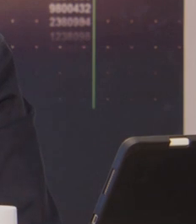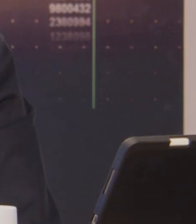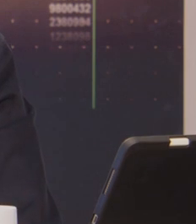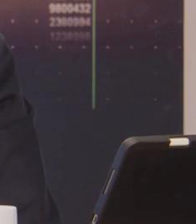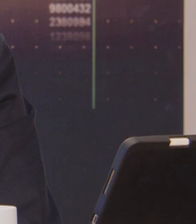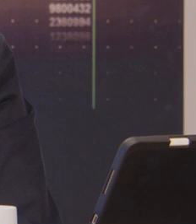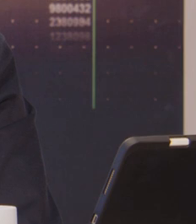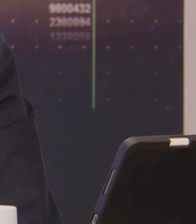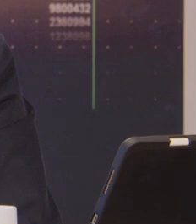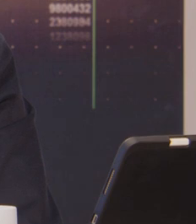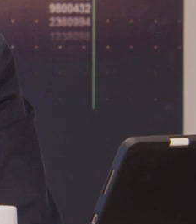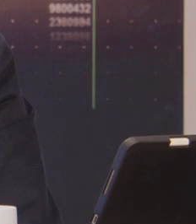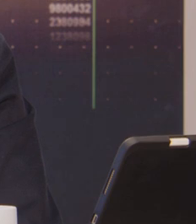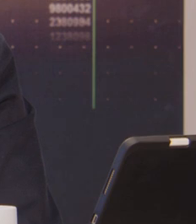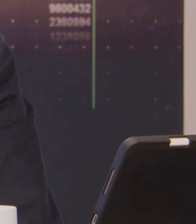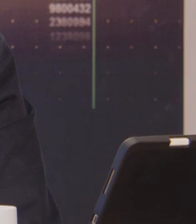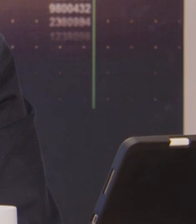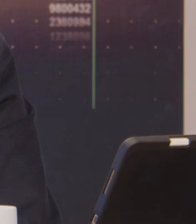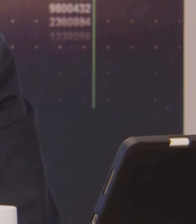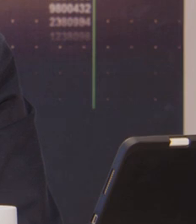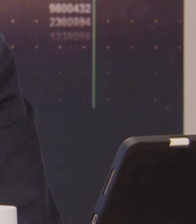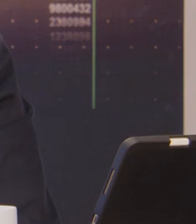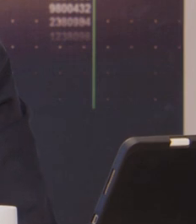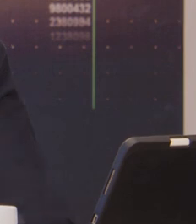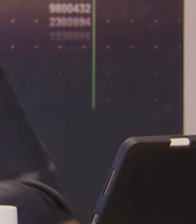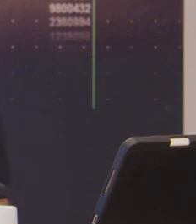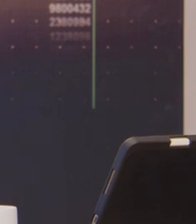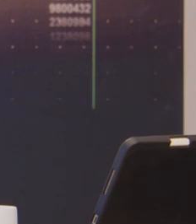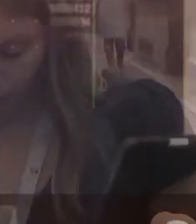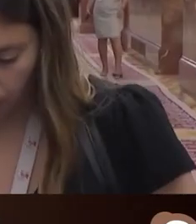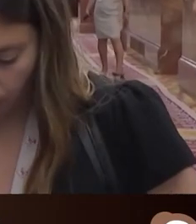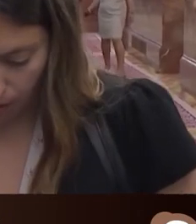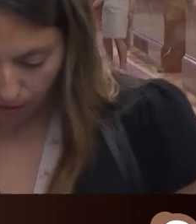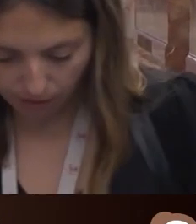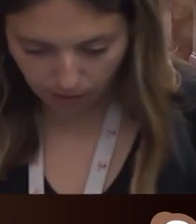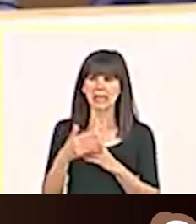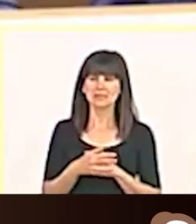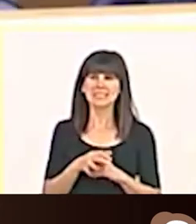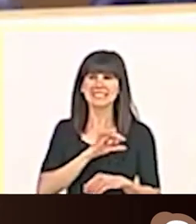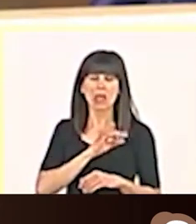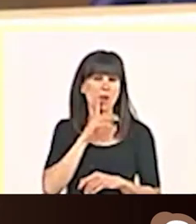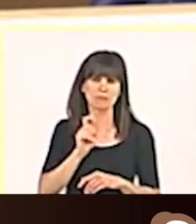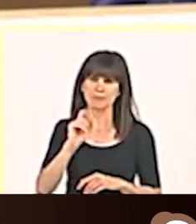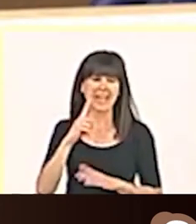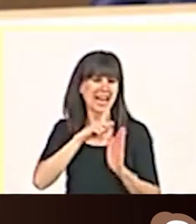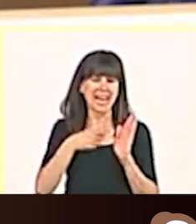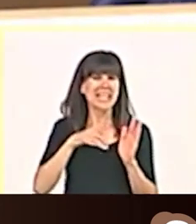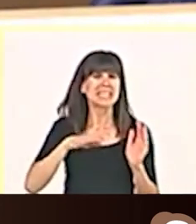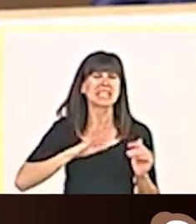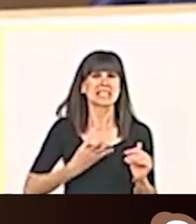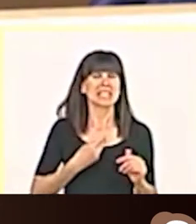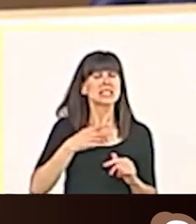Pues mira, la verdad es que base jurídica no hay ninguna, pero es que base reciente tampoco. Porque lo que dices tú,